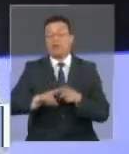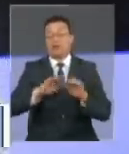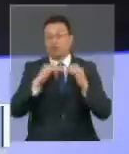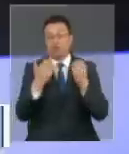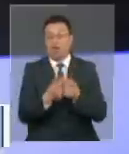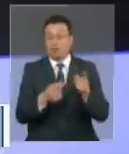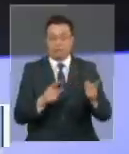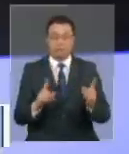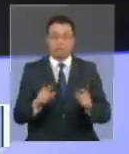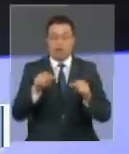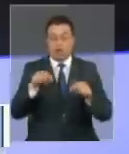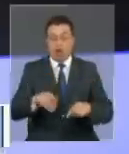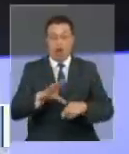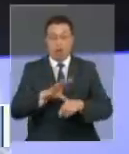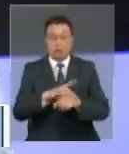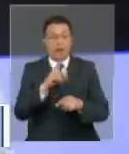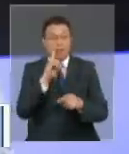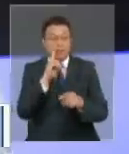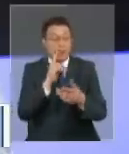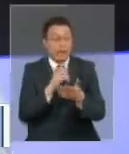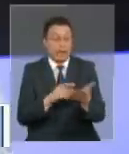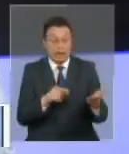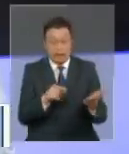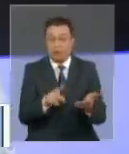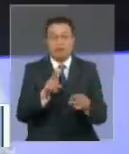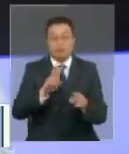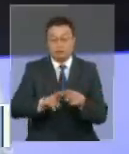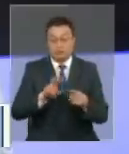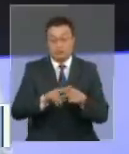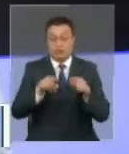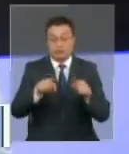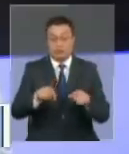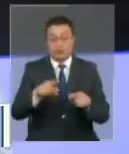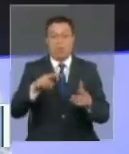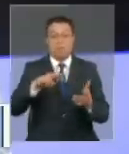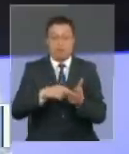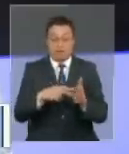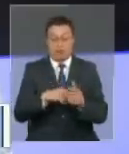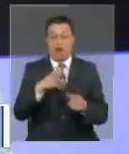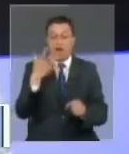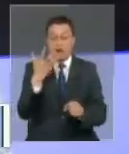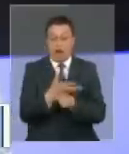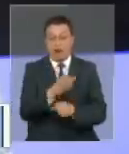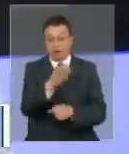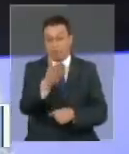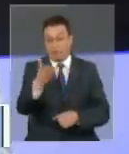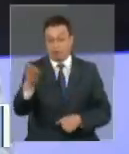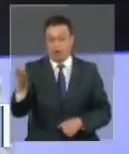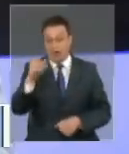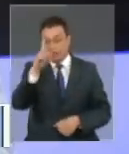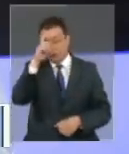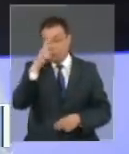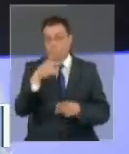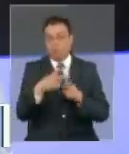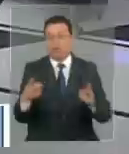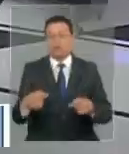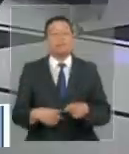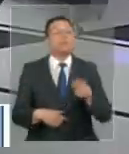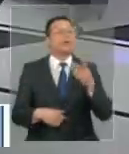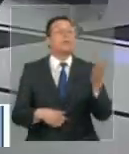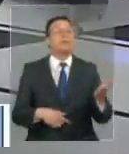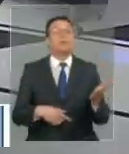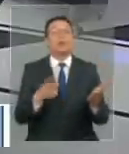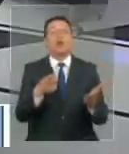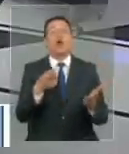vaya hoy día, con los hospitales que tenemos, venir a resolver el drama que tiene mucha gente en la salud pública. Daniel, ¿se compran camas cuando...?